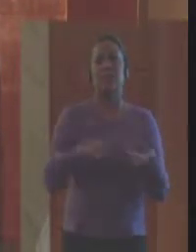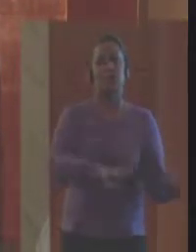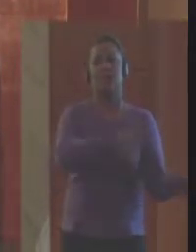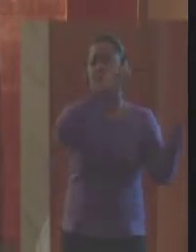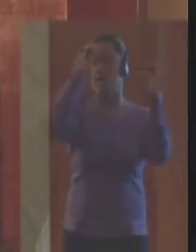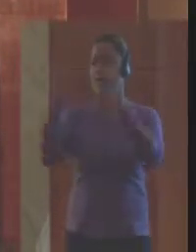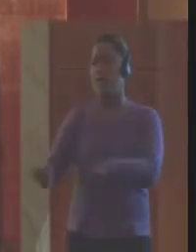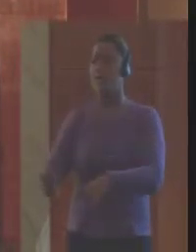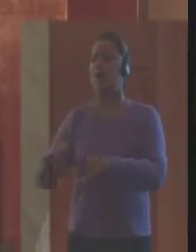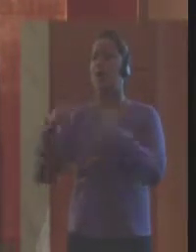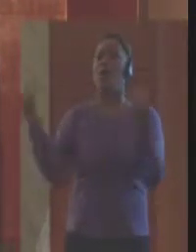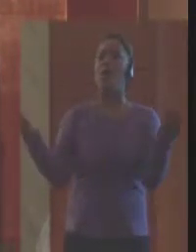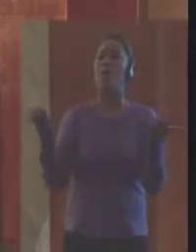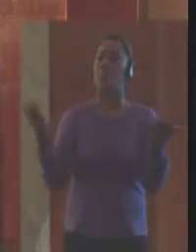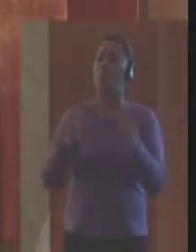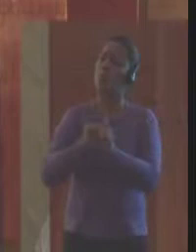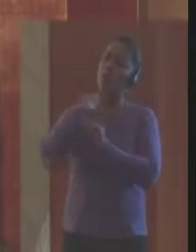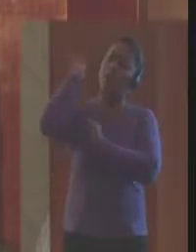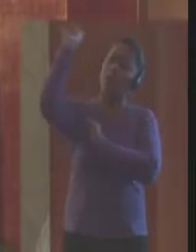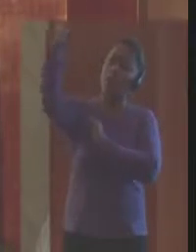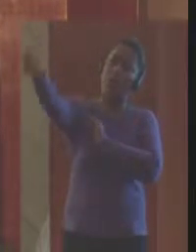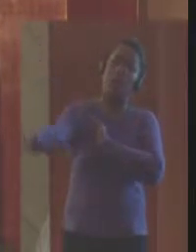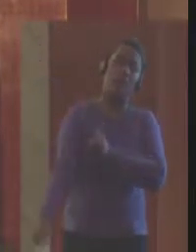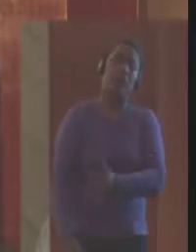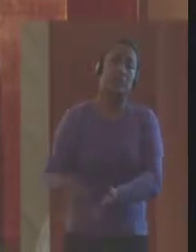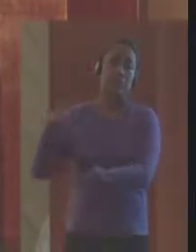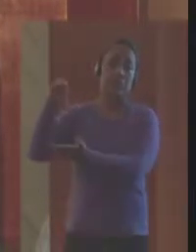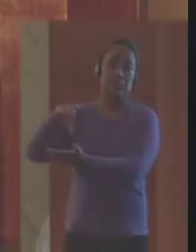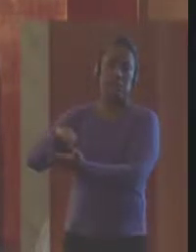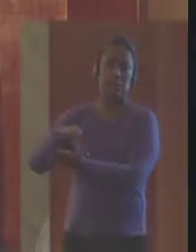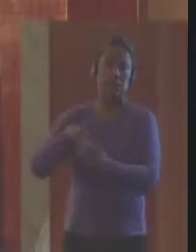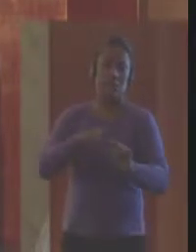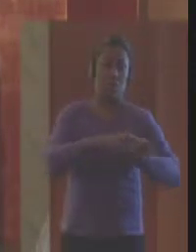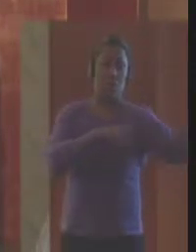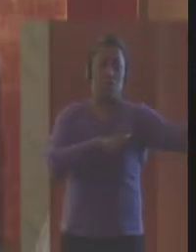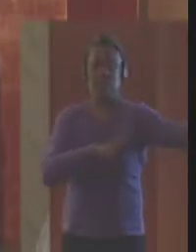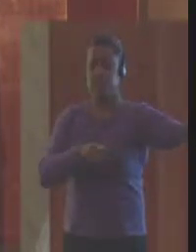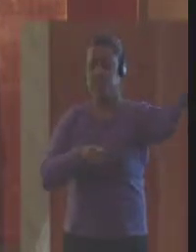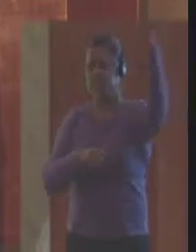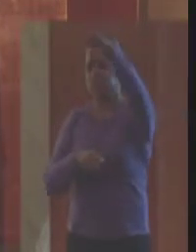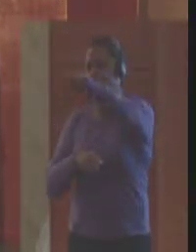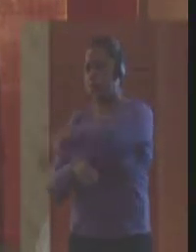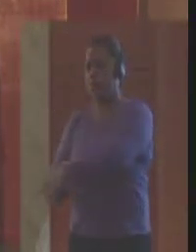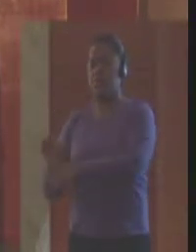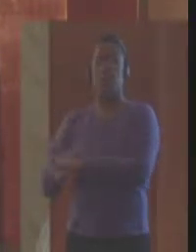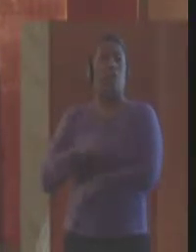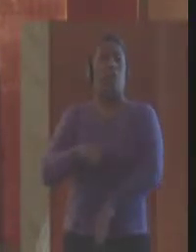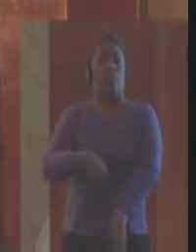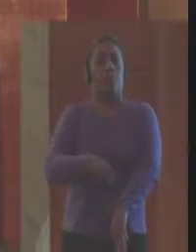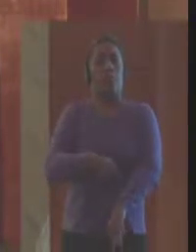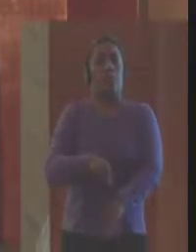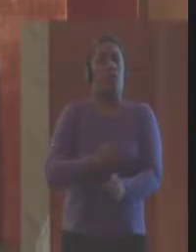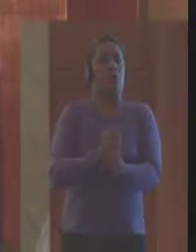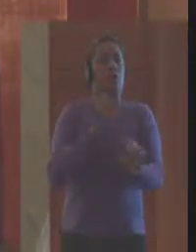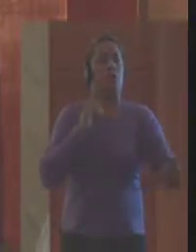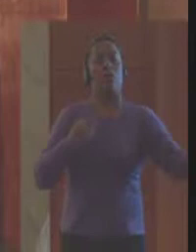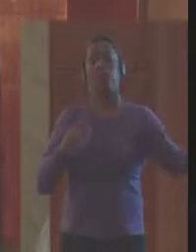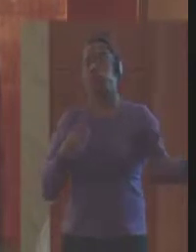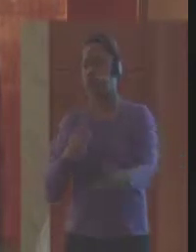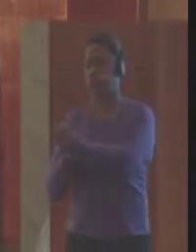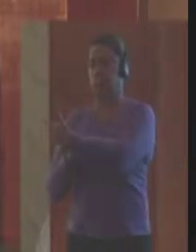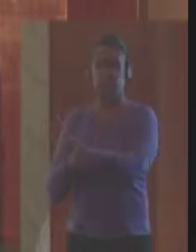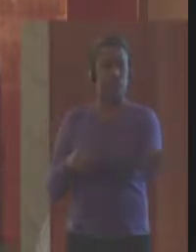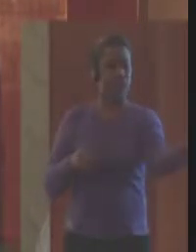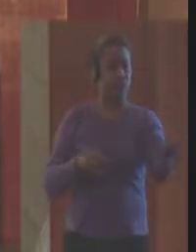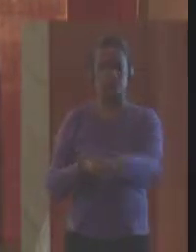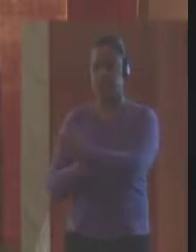zonas de trabajo, que normalmente son en las zonas céntricas, genera unos mayores impactos de número de viajes y de transporte de un lado a otro, que